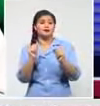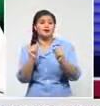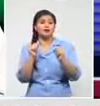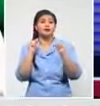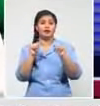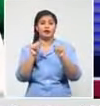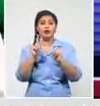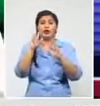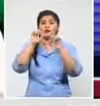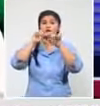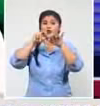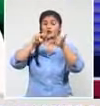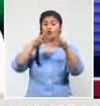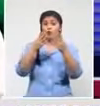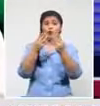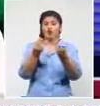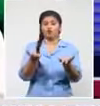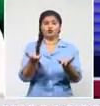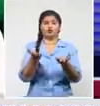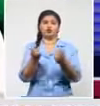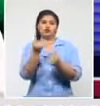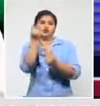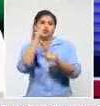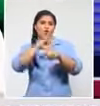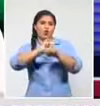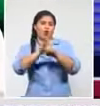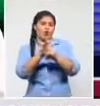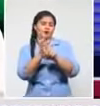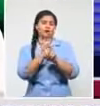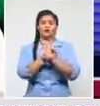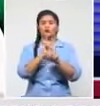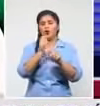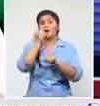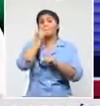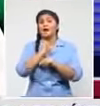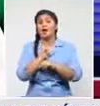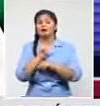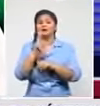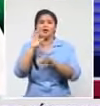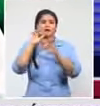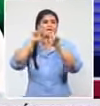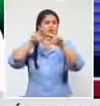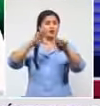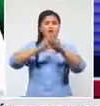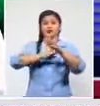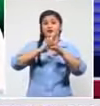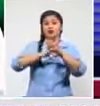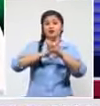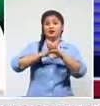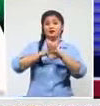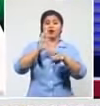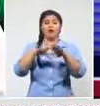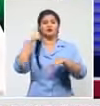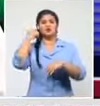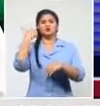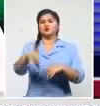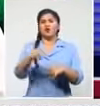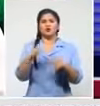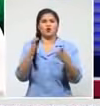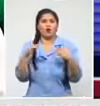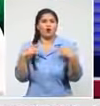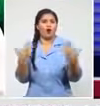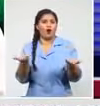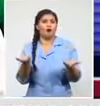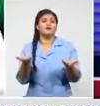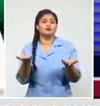virus, hablando para que la población nos entienda, que a veces no se puede detectar. Y no se detecta a